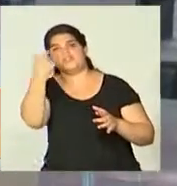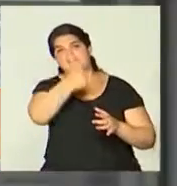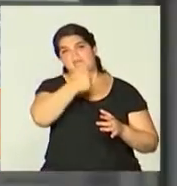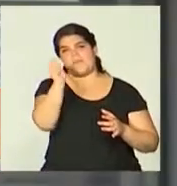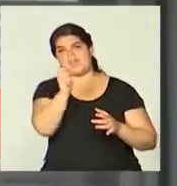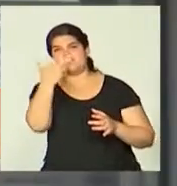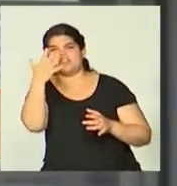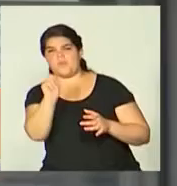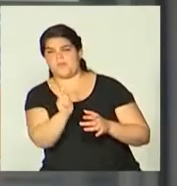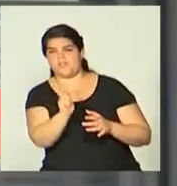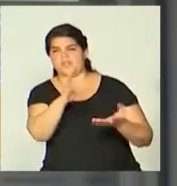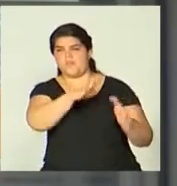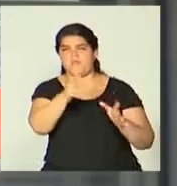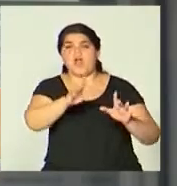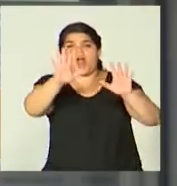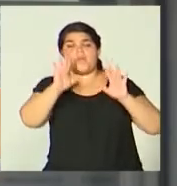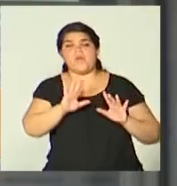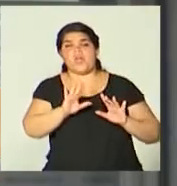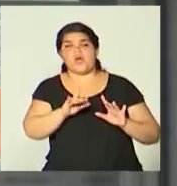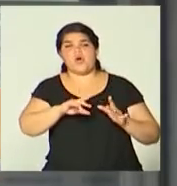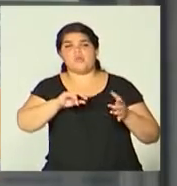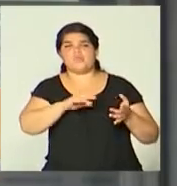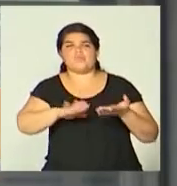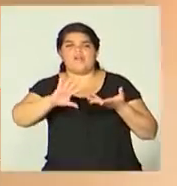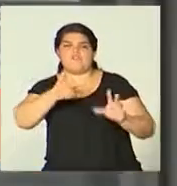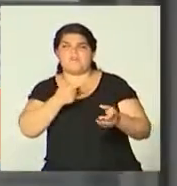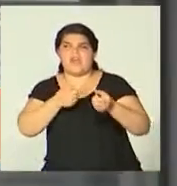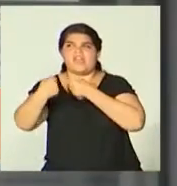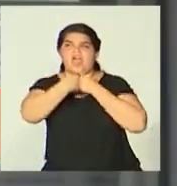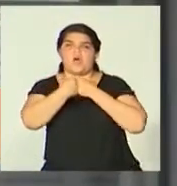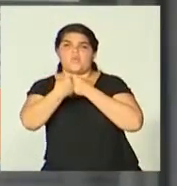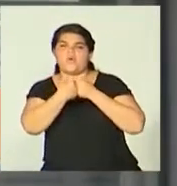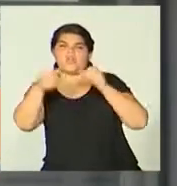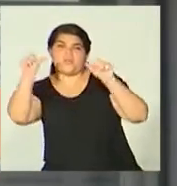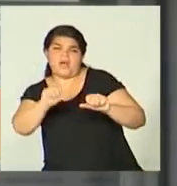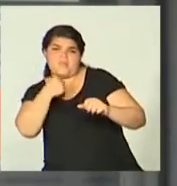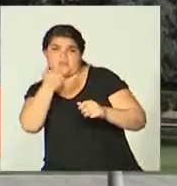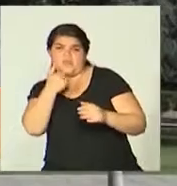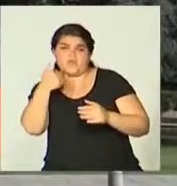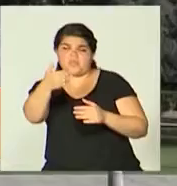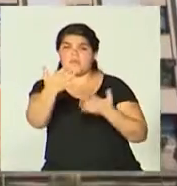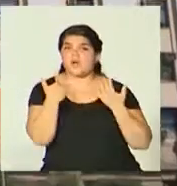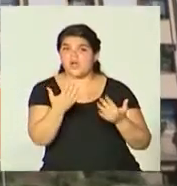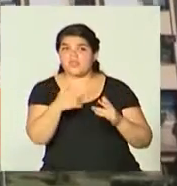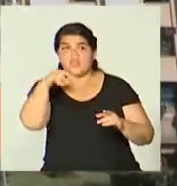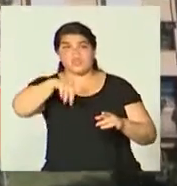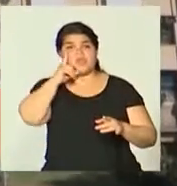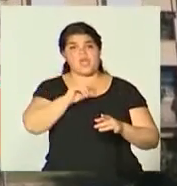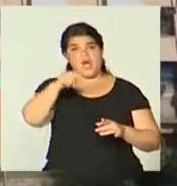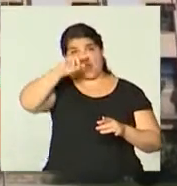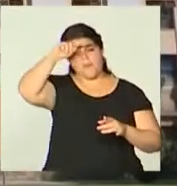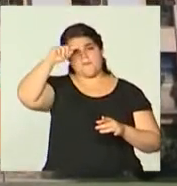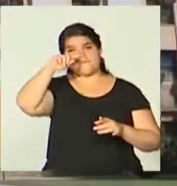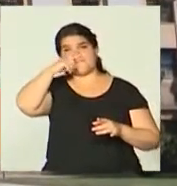una negociación tal vez mala, pero más legítima. Hoy en día, con un presidente electo, que se lleva bien con